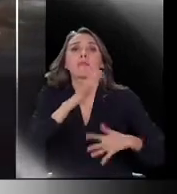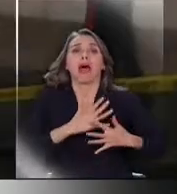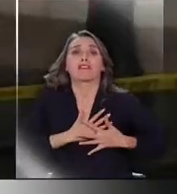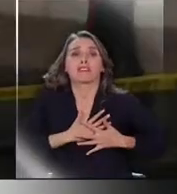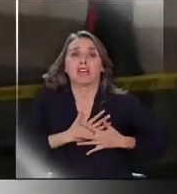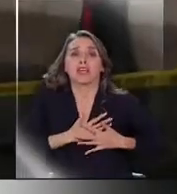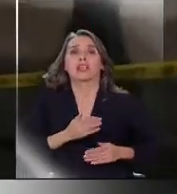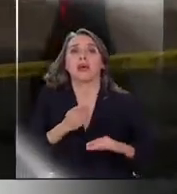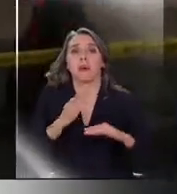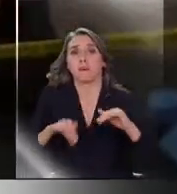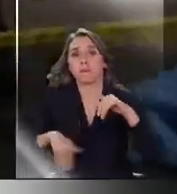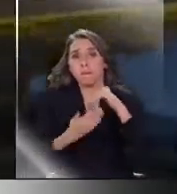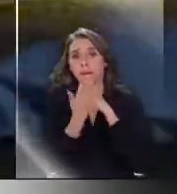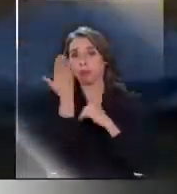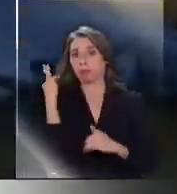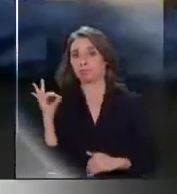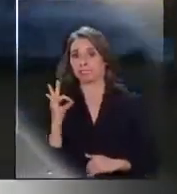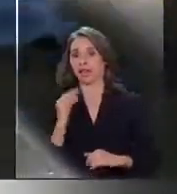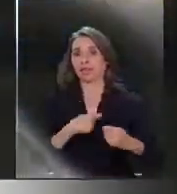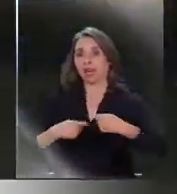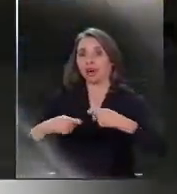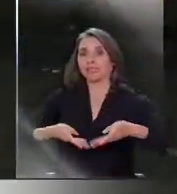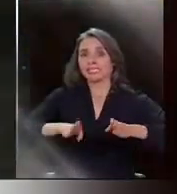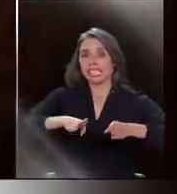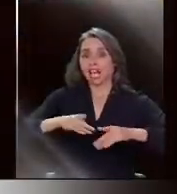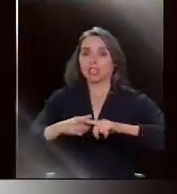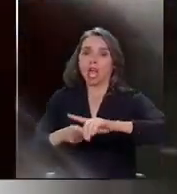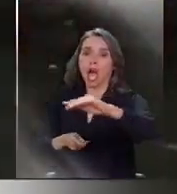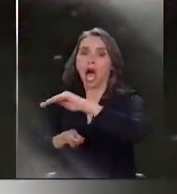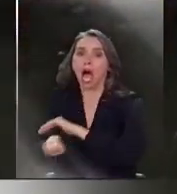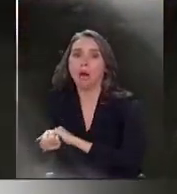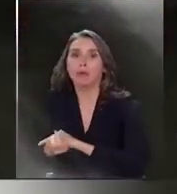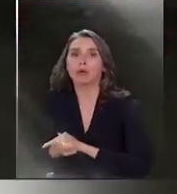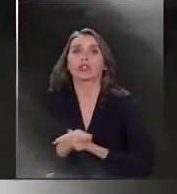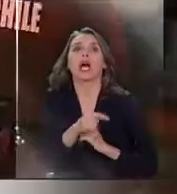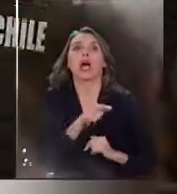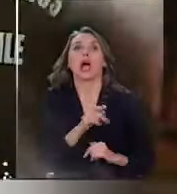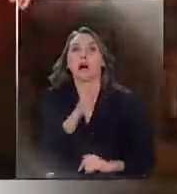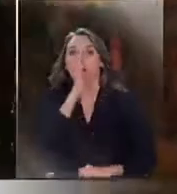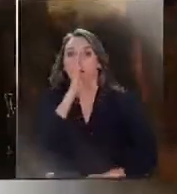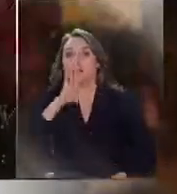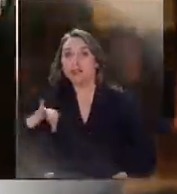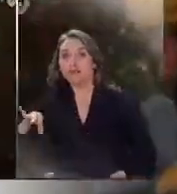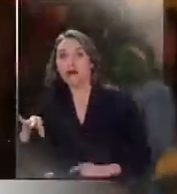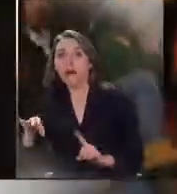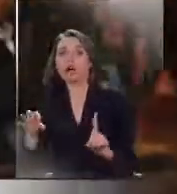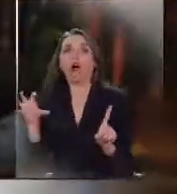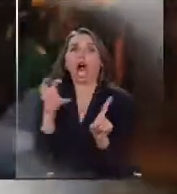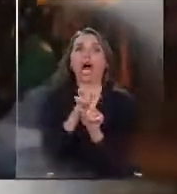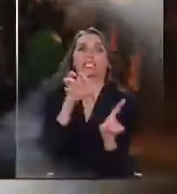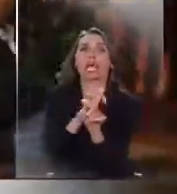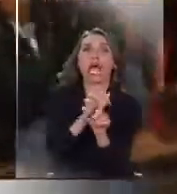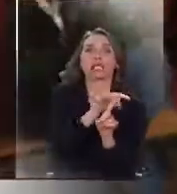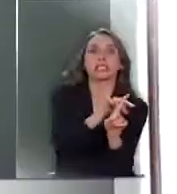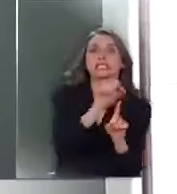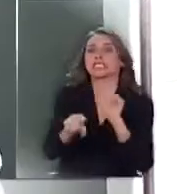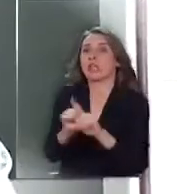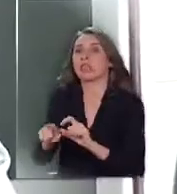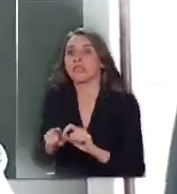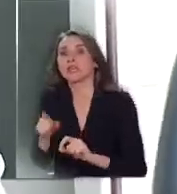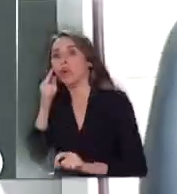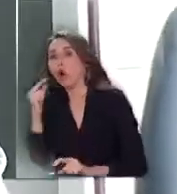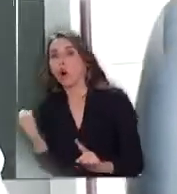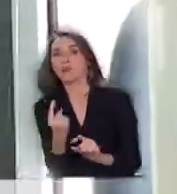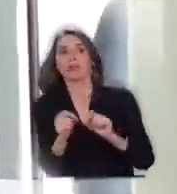la madrugada del sábado por un comerciante ambulante que se defendía de un perro vago que estaba siendo agredido. El perro parece que